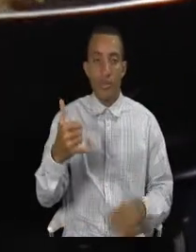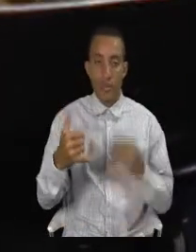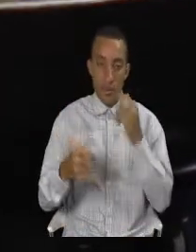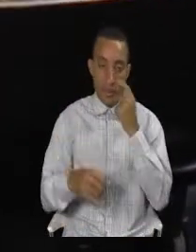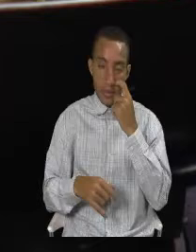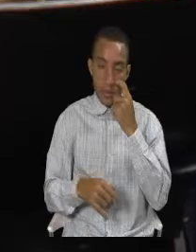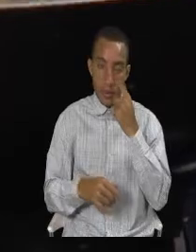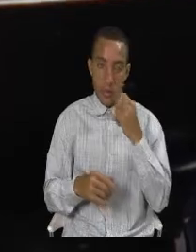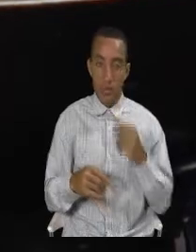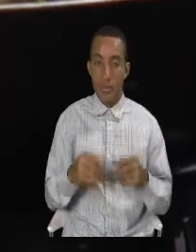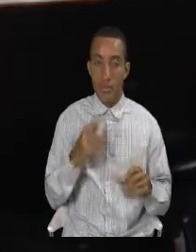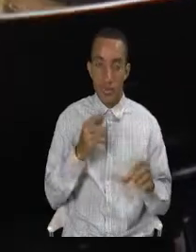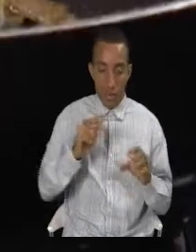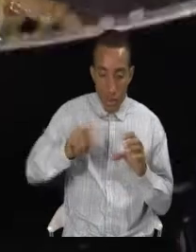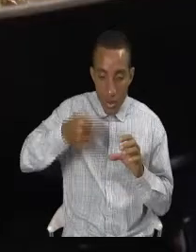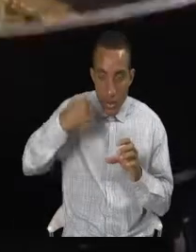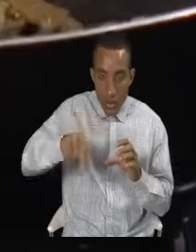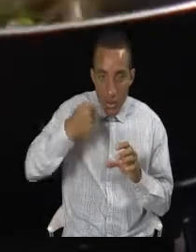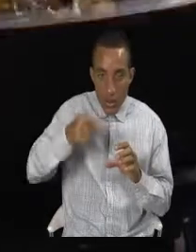le voy a regalar una picada por tres.